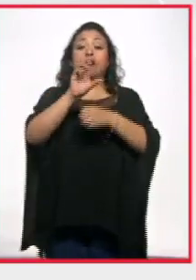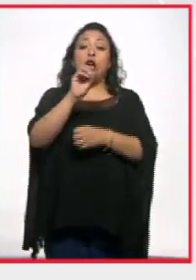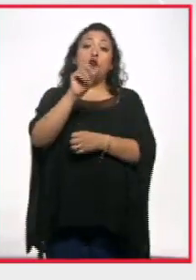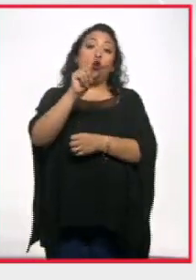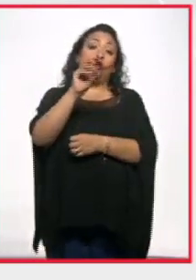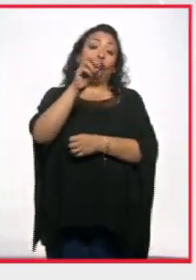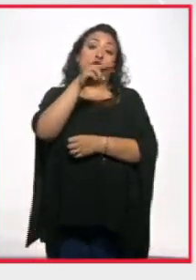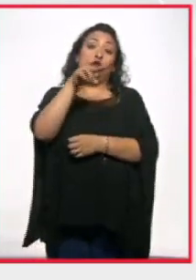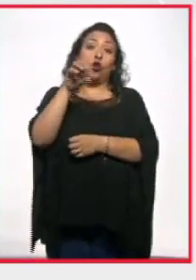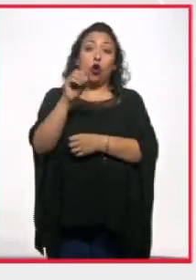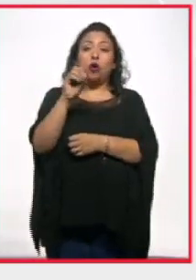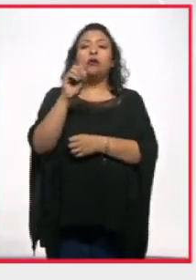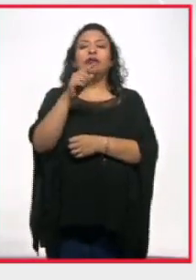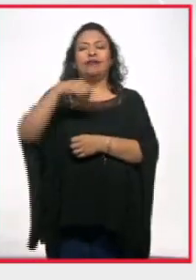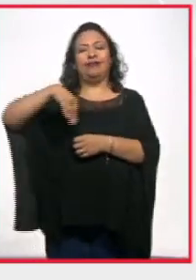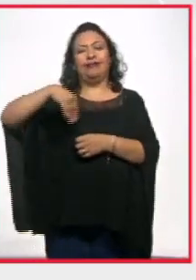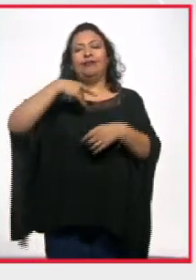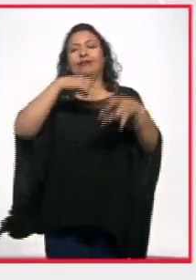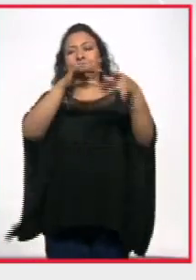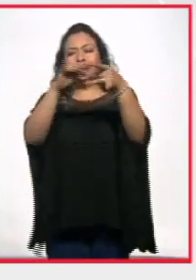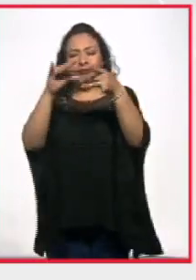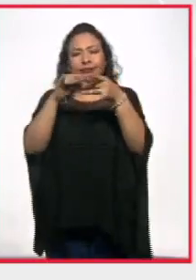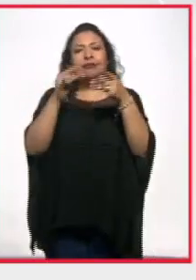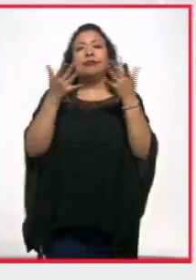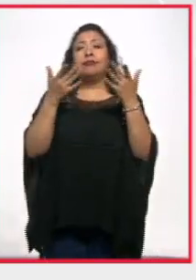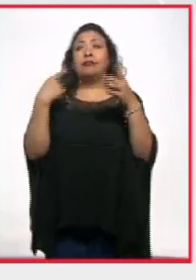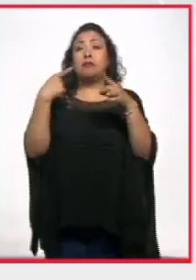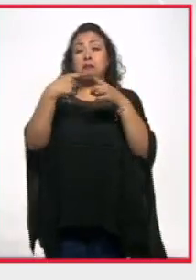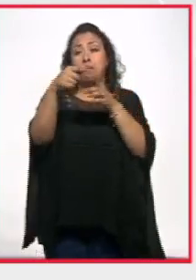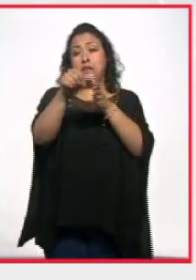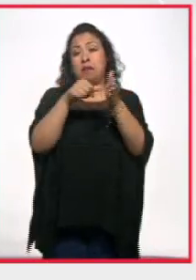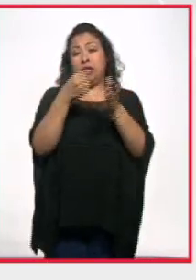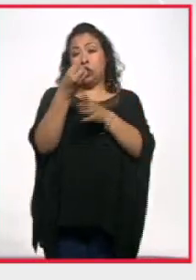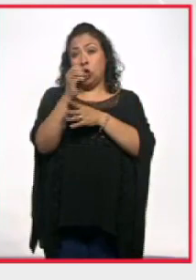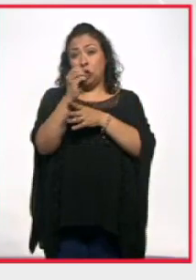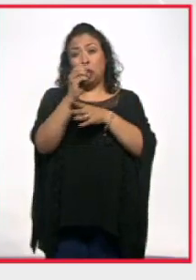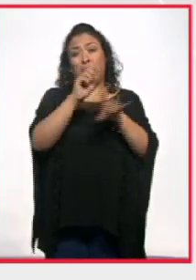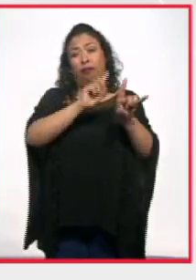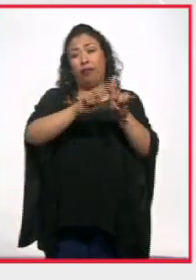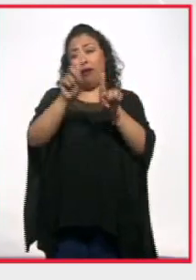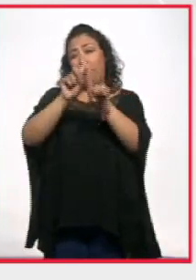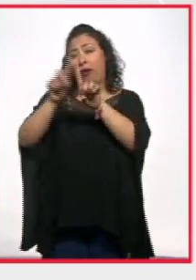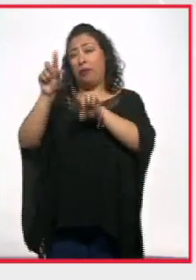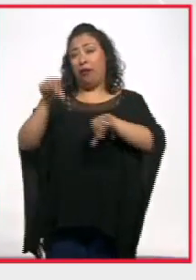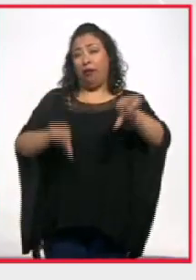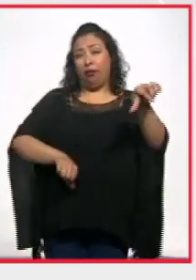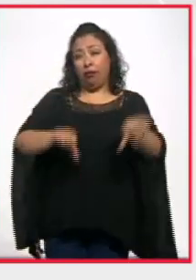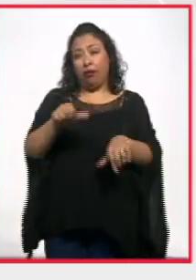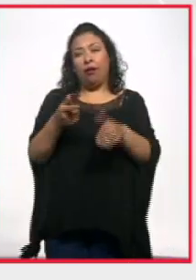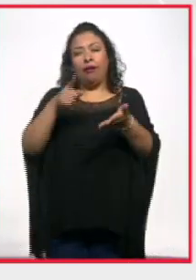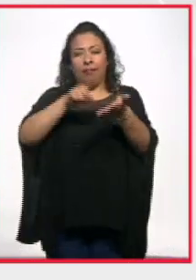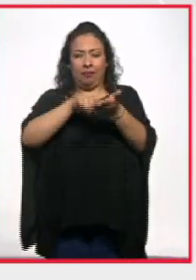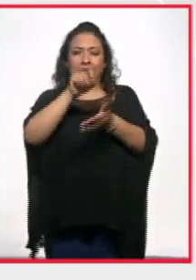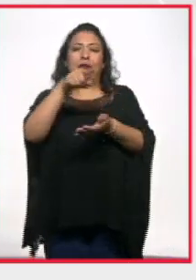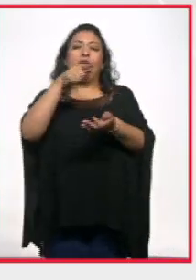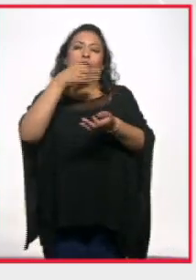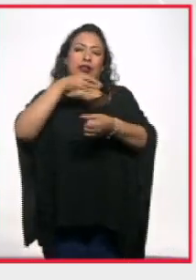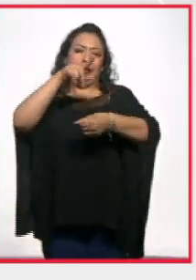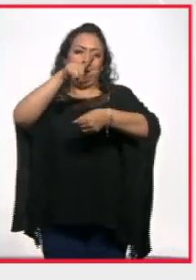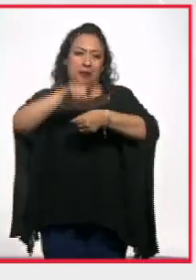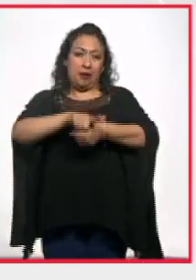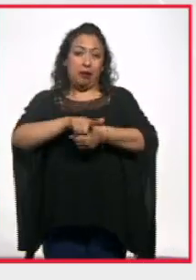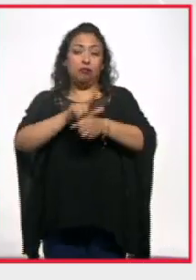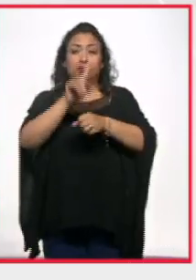que, pues, les hemos comentado varias veces que durante el mes de octubre pasan mil cosas, entre ellas este festival que